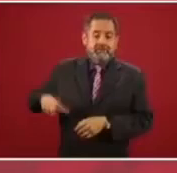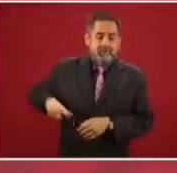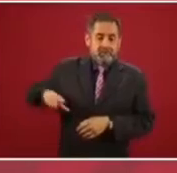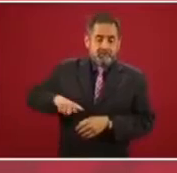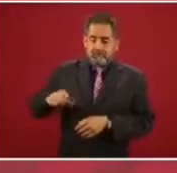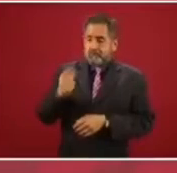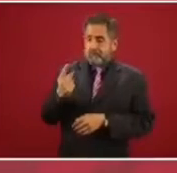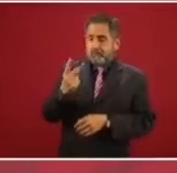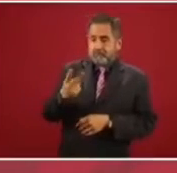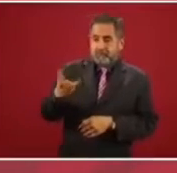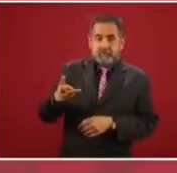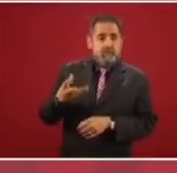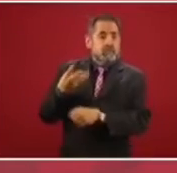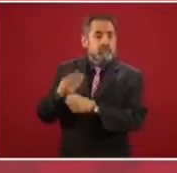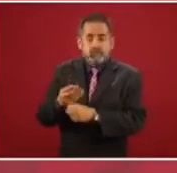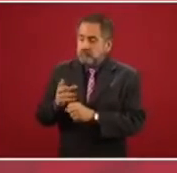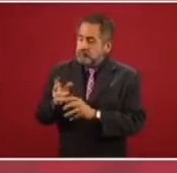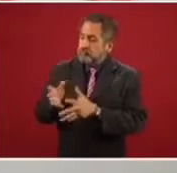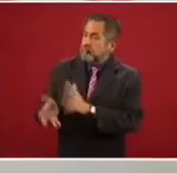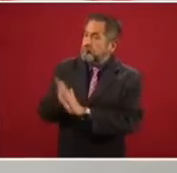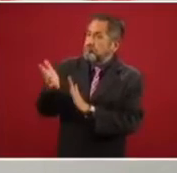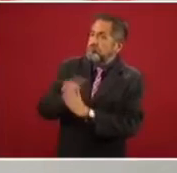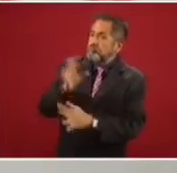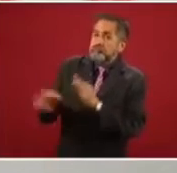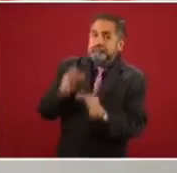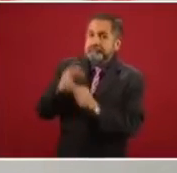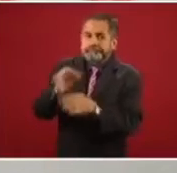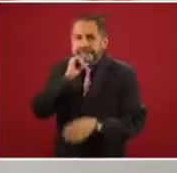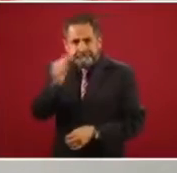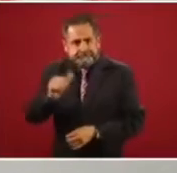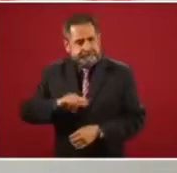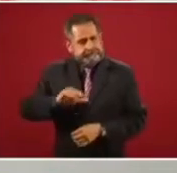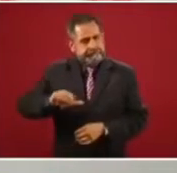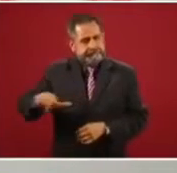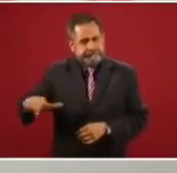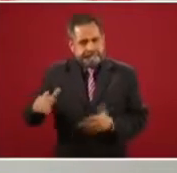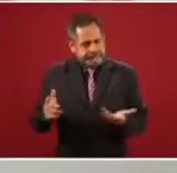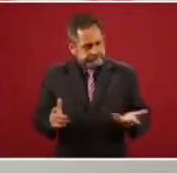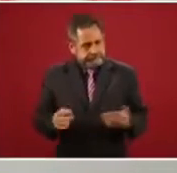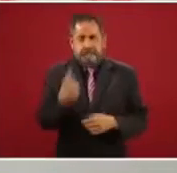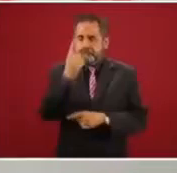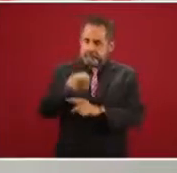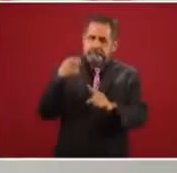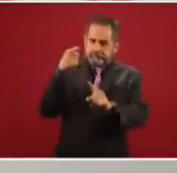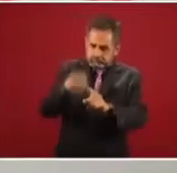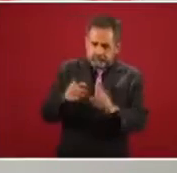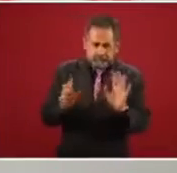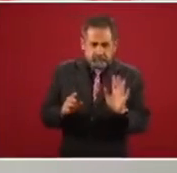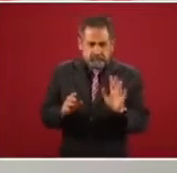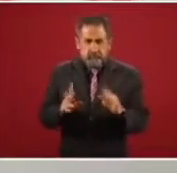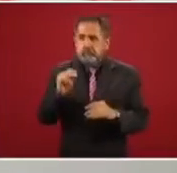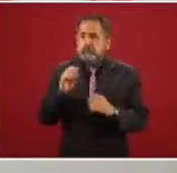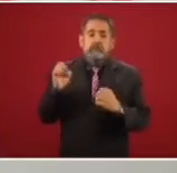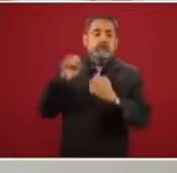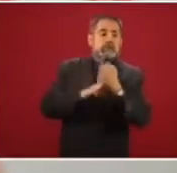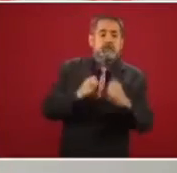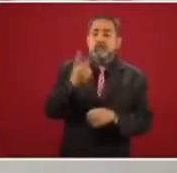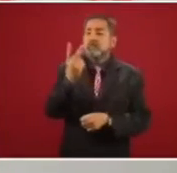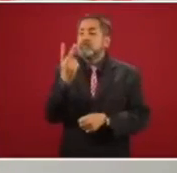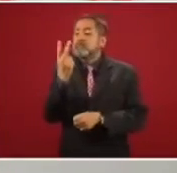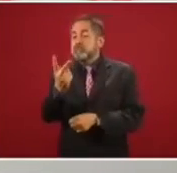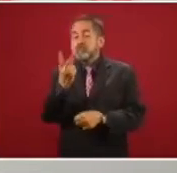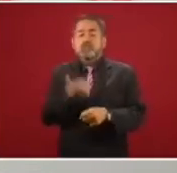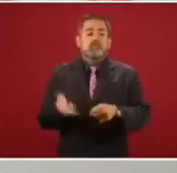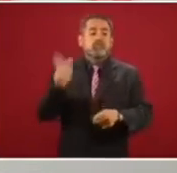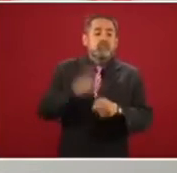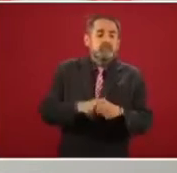sin que se pudiera resolver y en parte es eso no engañar a la gente pensando que va a haber dos hospitales de especialidades funcionando